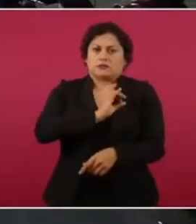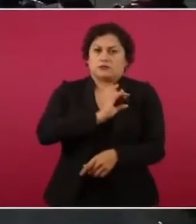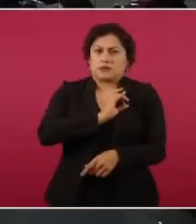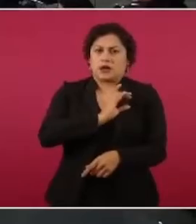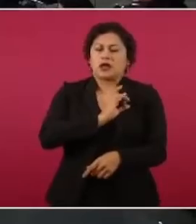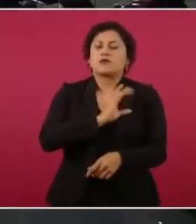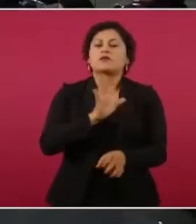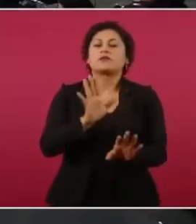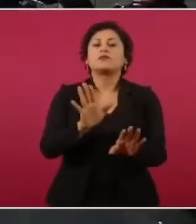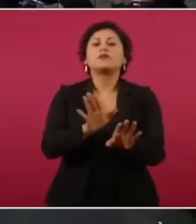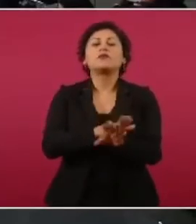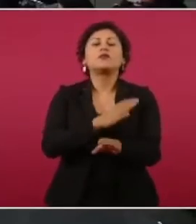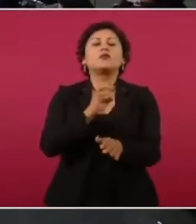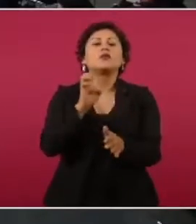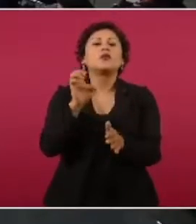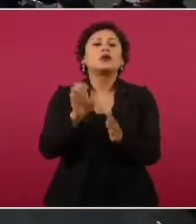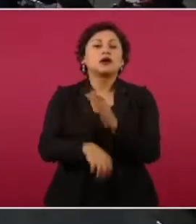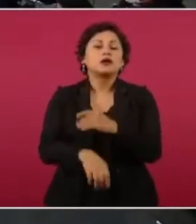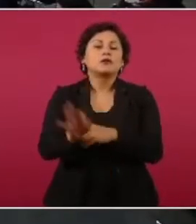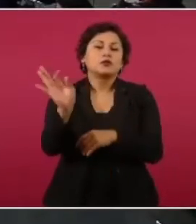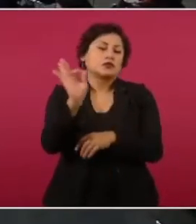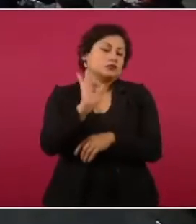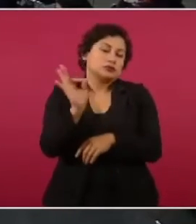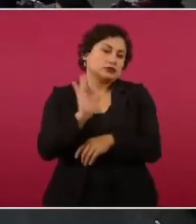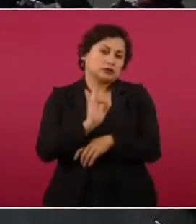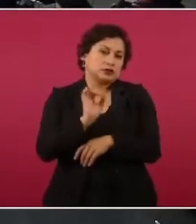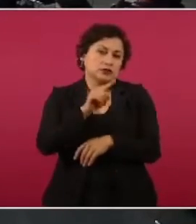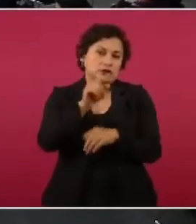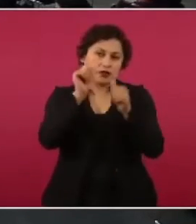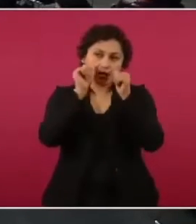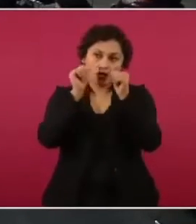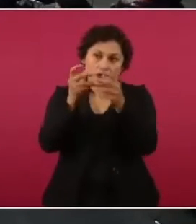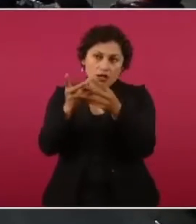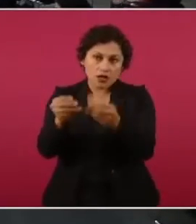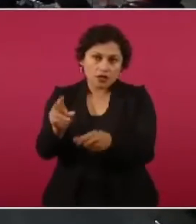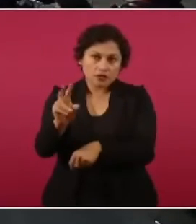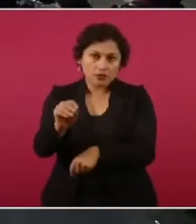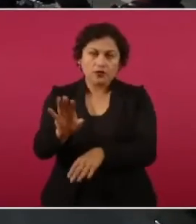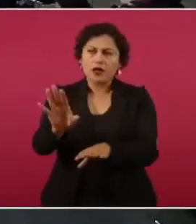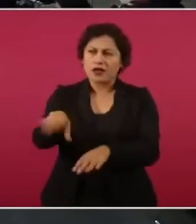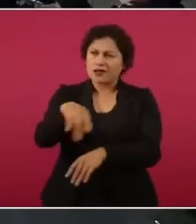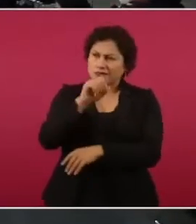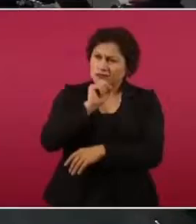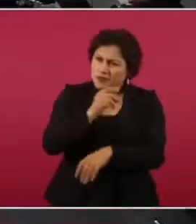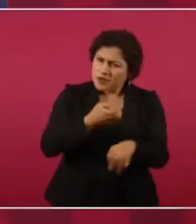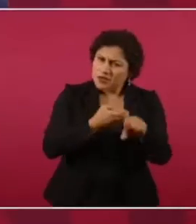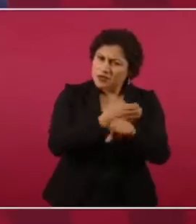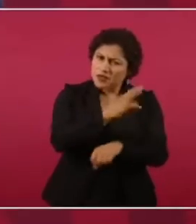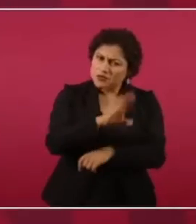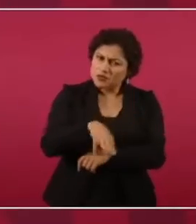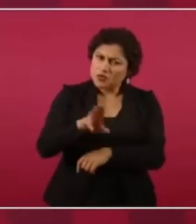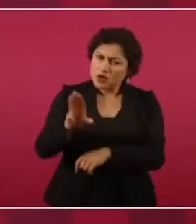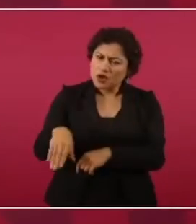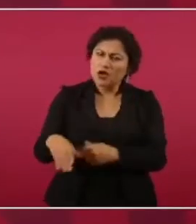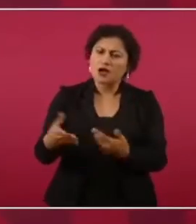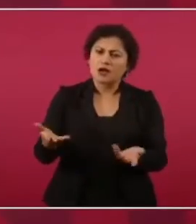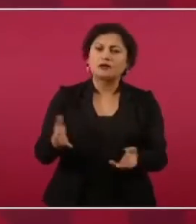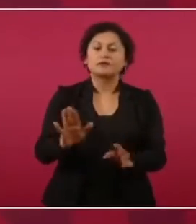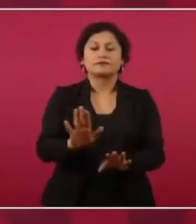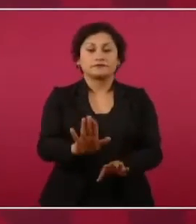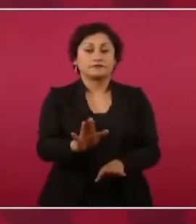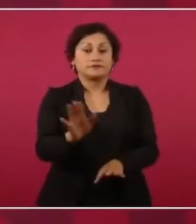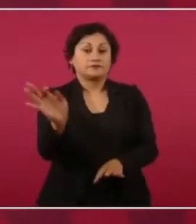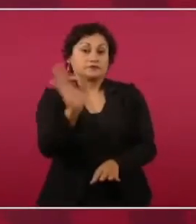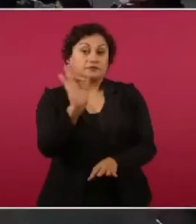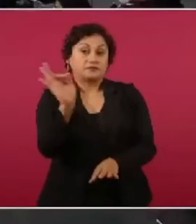caso, en caso pues de no atender este tipo de también el caso de Michoacán en algunos lugares también. De no atender este tipo